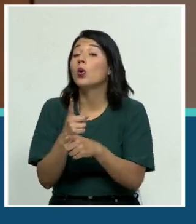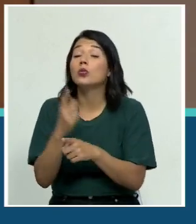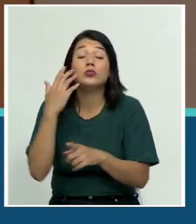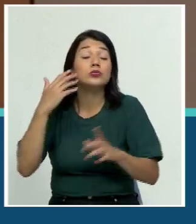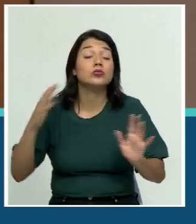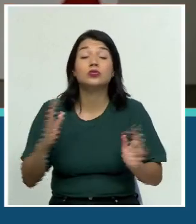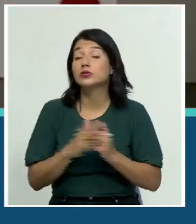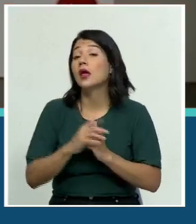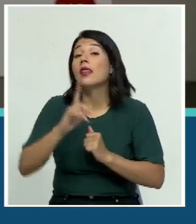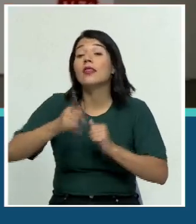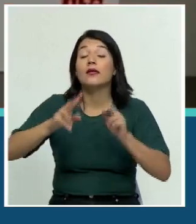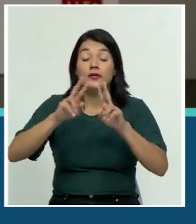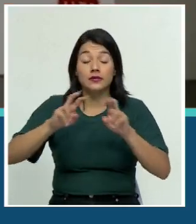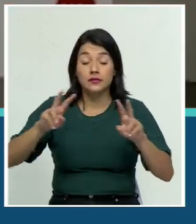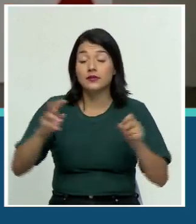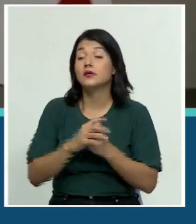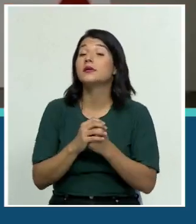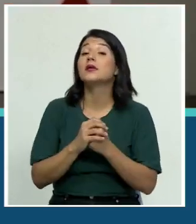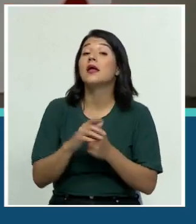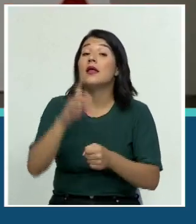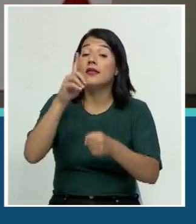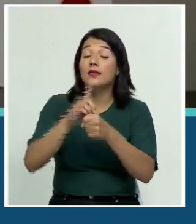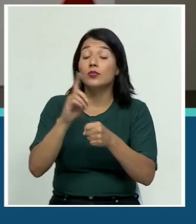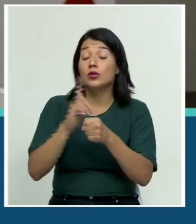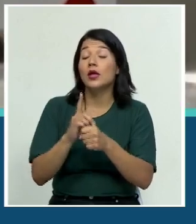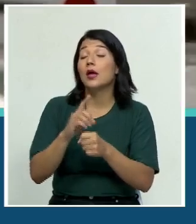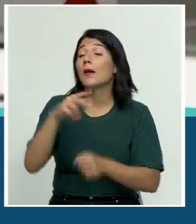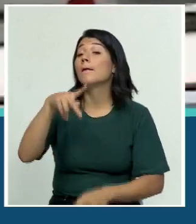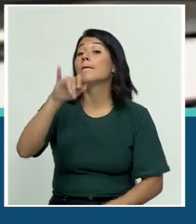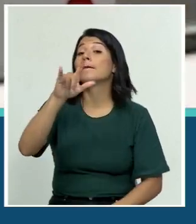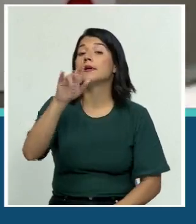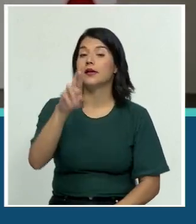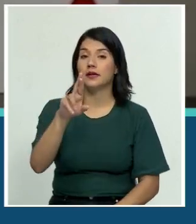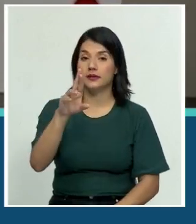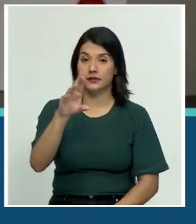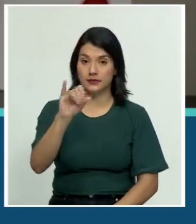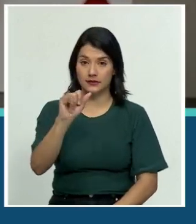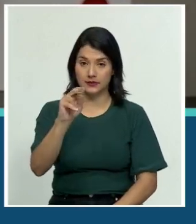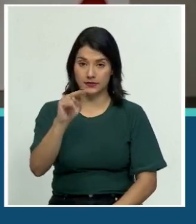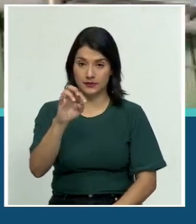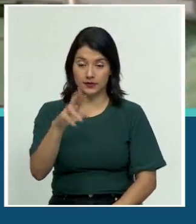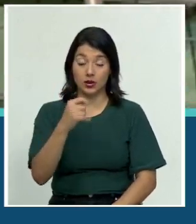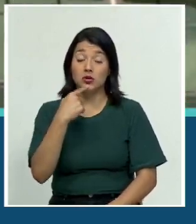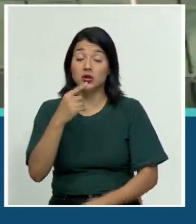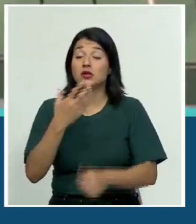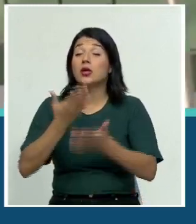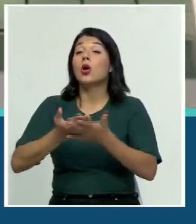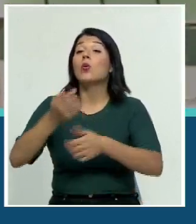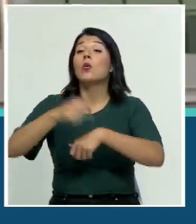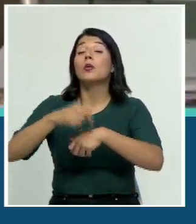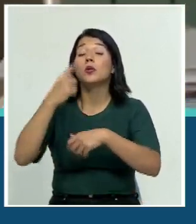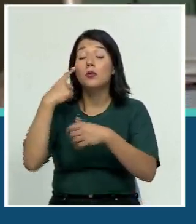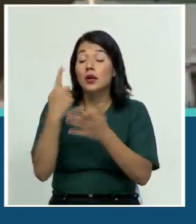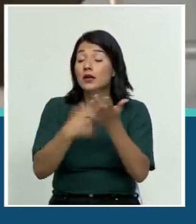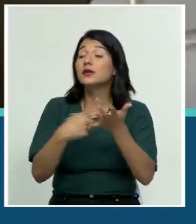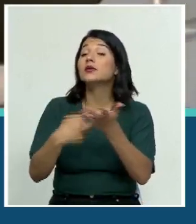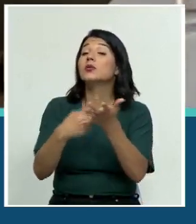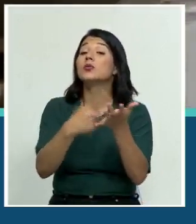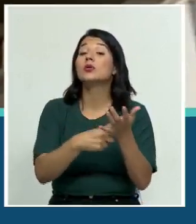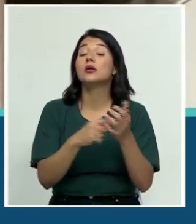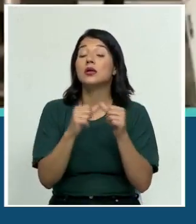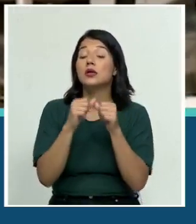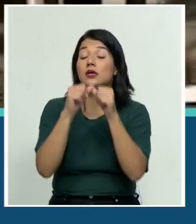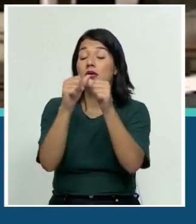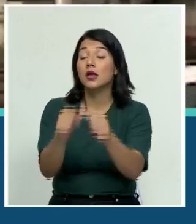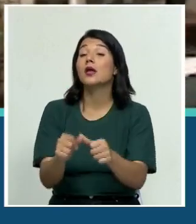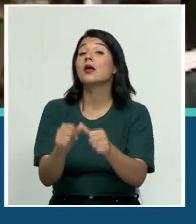Hay que estudiarlo. La diputada Pilar Cisneros dice que llegó el momento para discutir la conveniencia de mantener la Sala Constitucional dentro